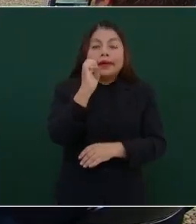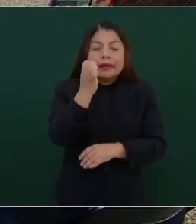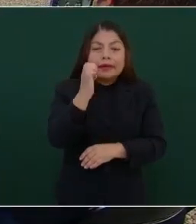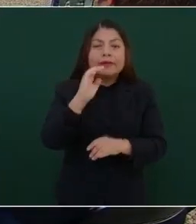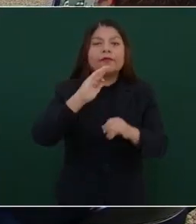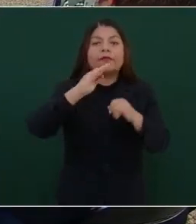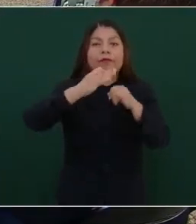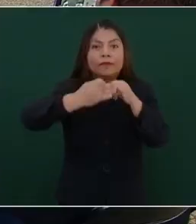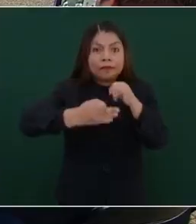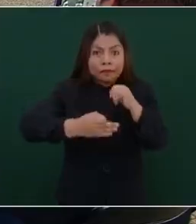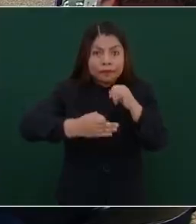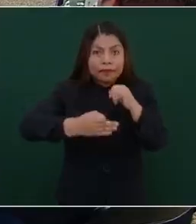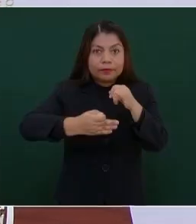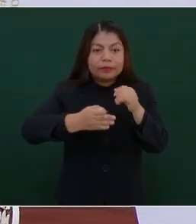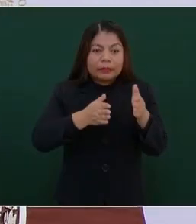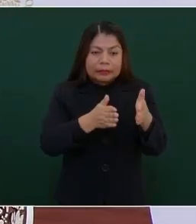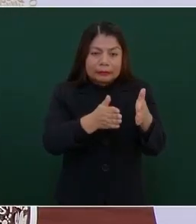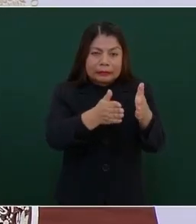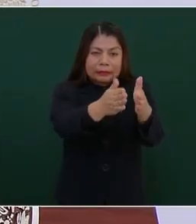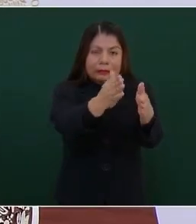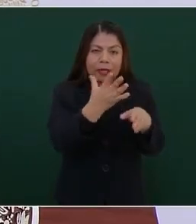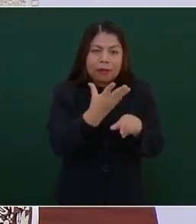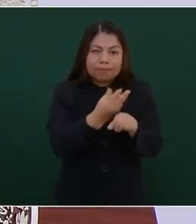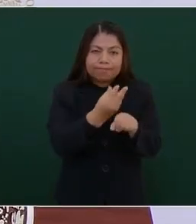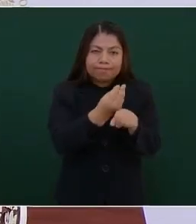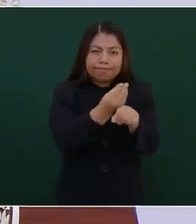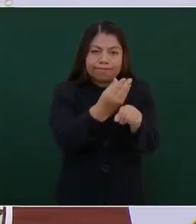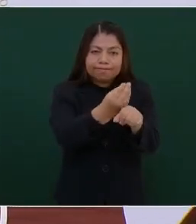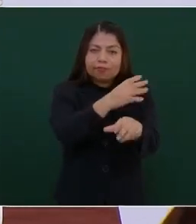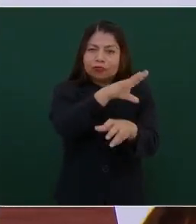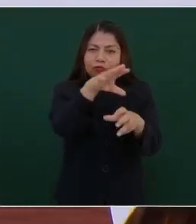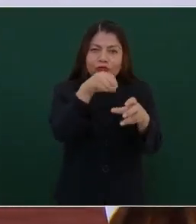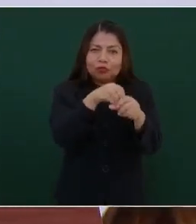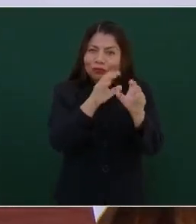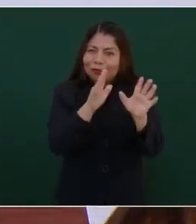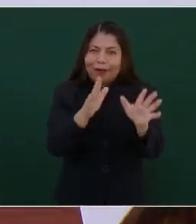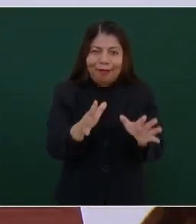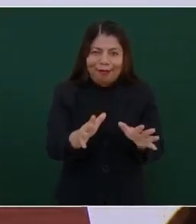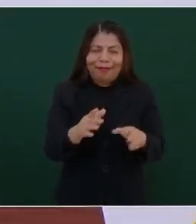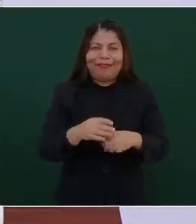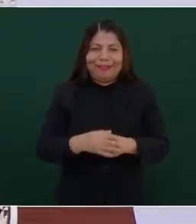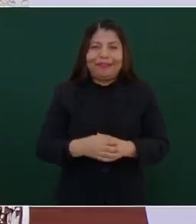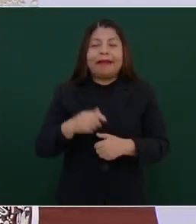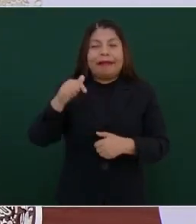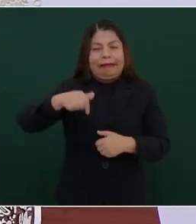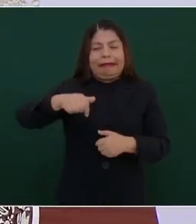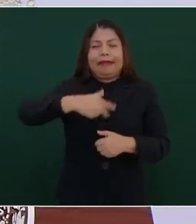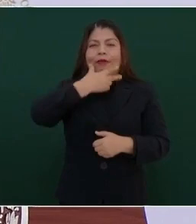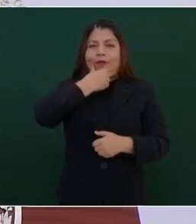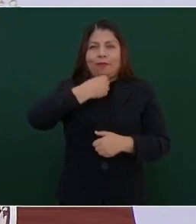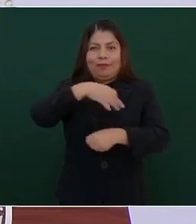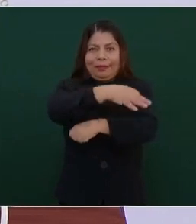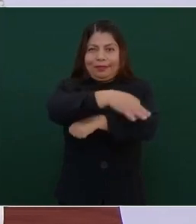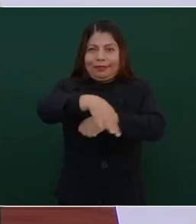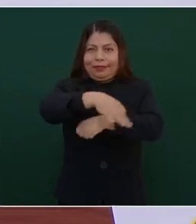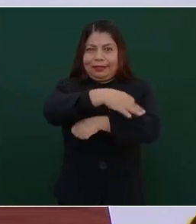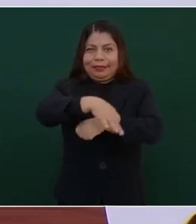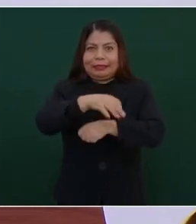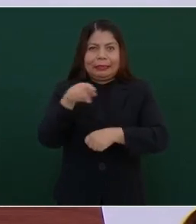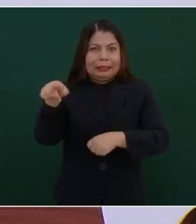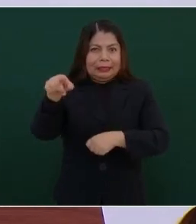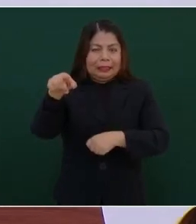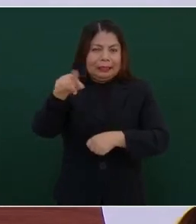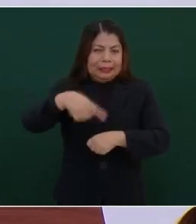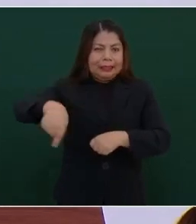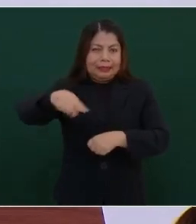mucho margen. Nos están escuchando los ingenieros. y lo